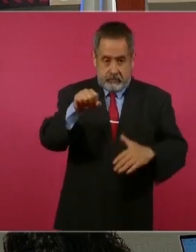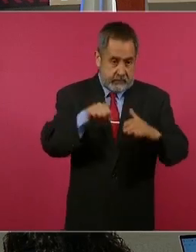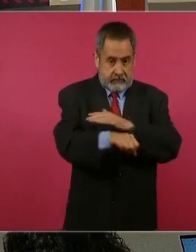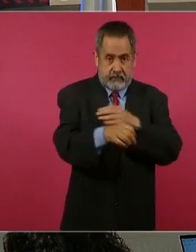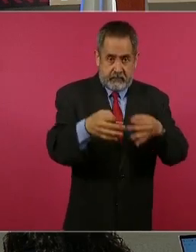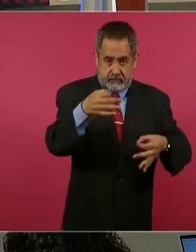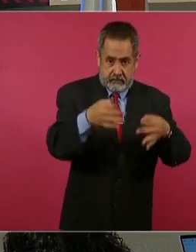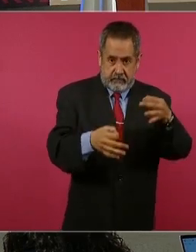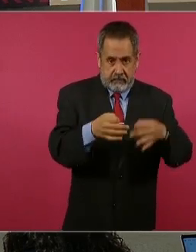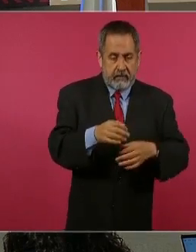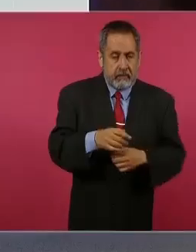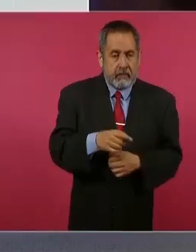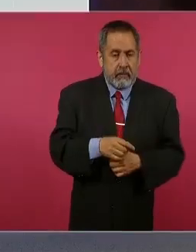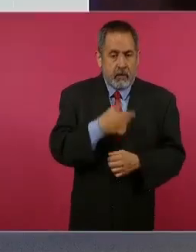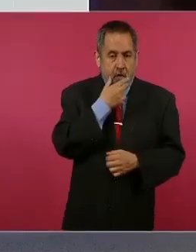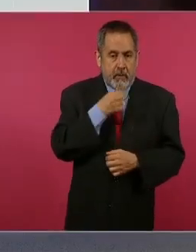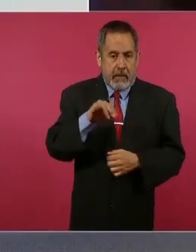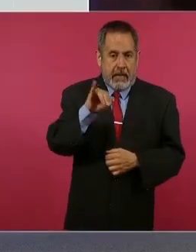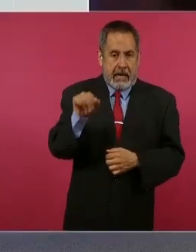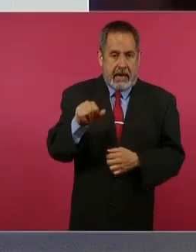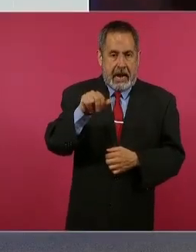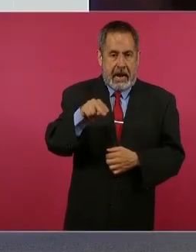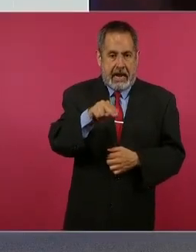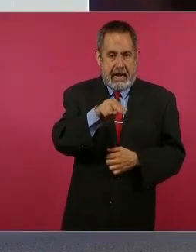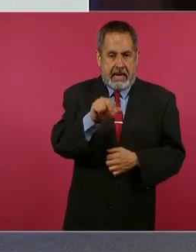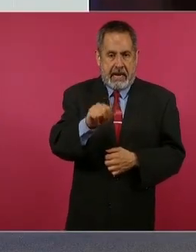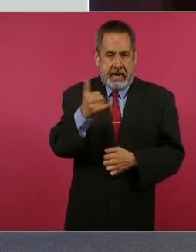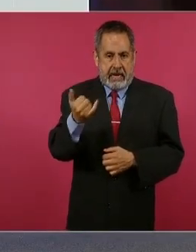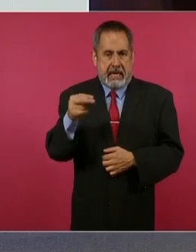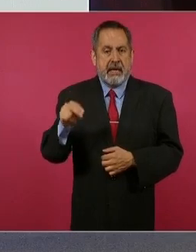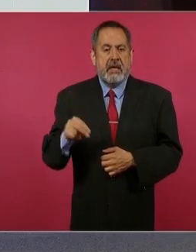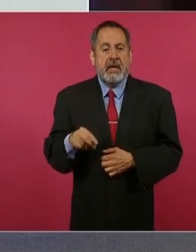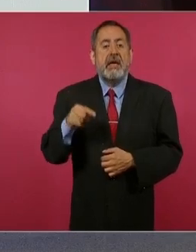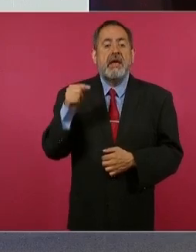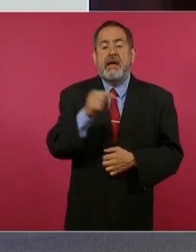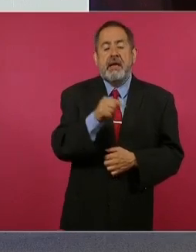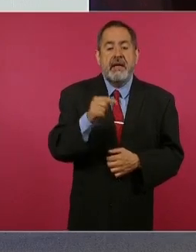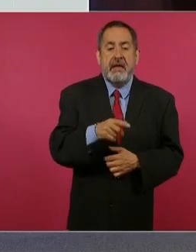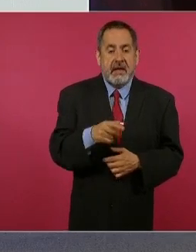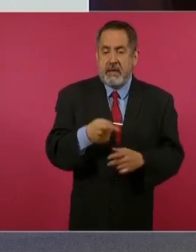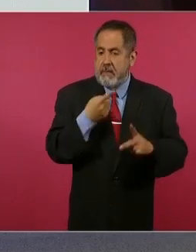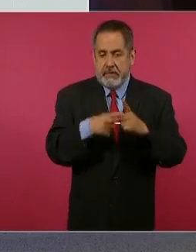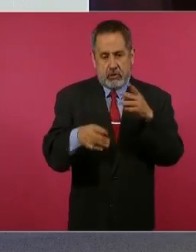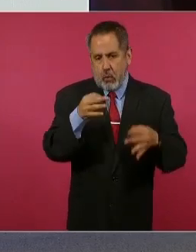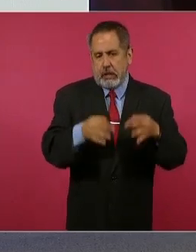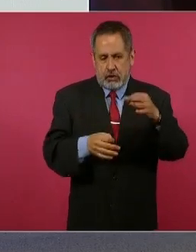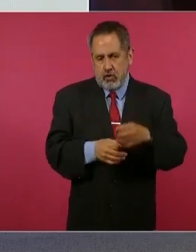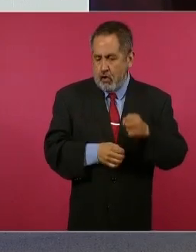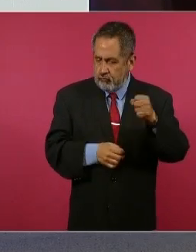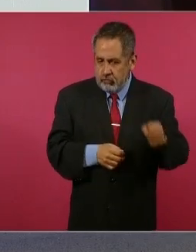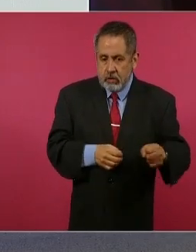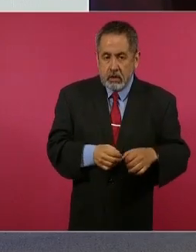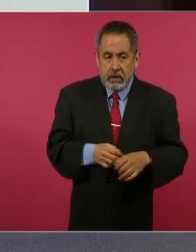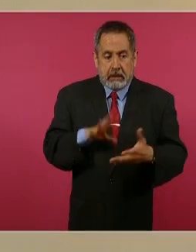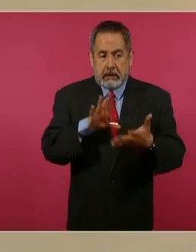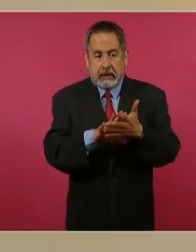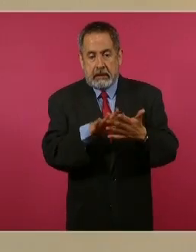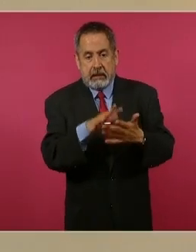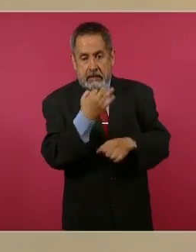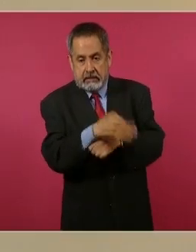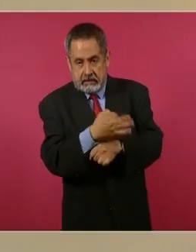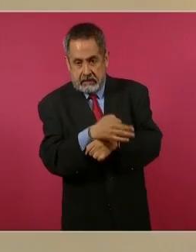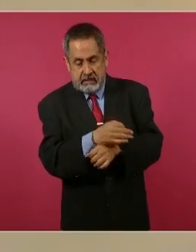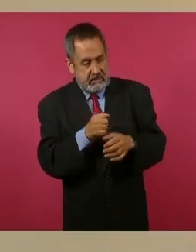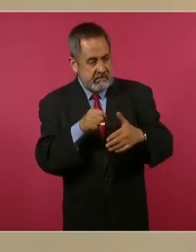de Hanay N. Él fue vinculado al proceso y se le impuso medida cautelar de